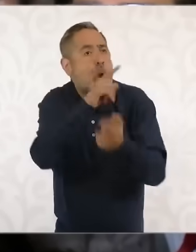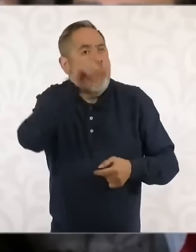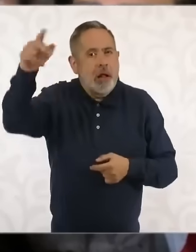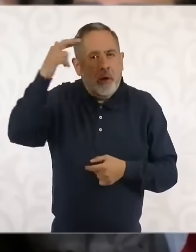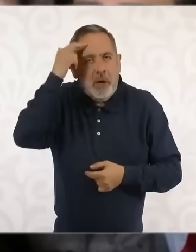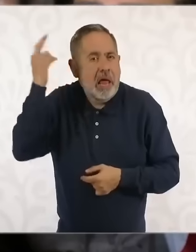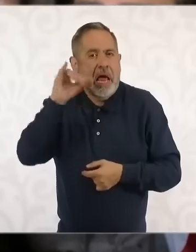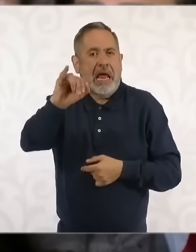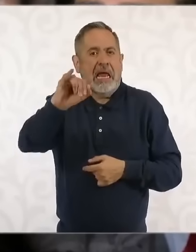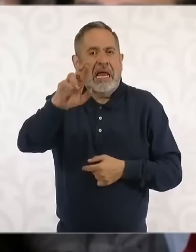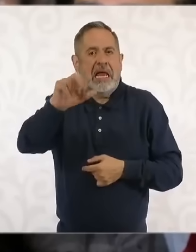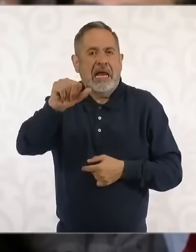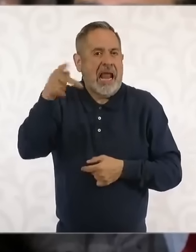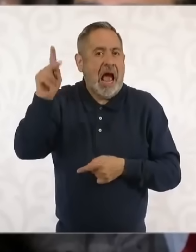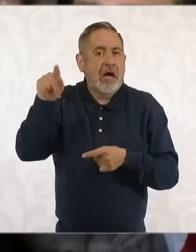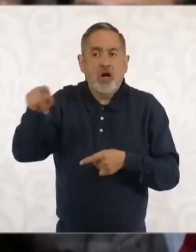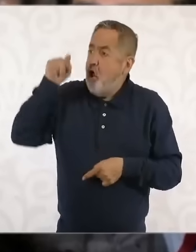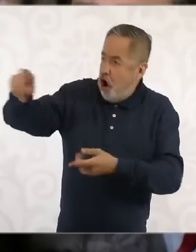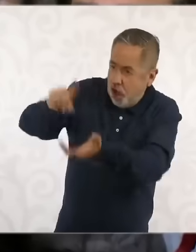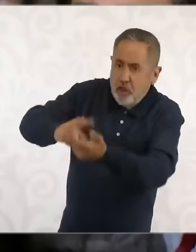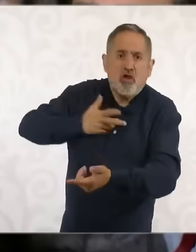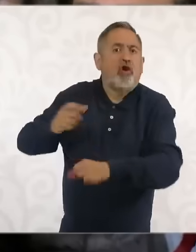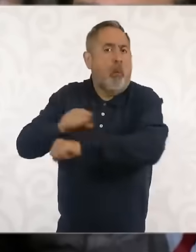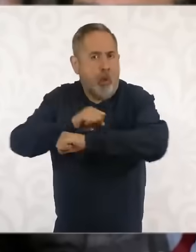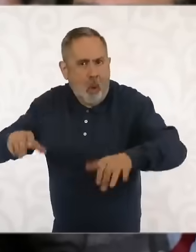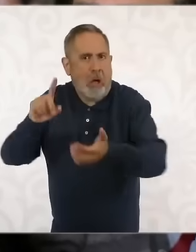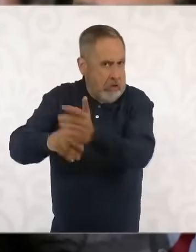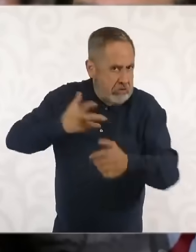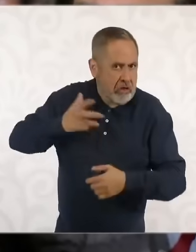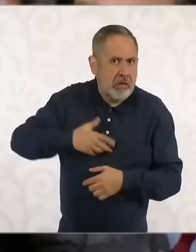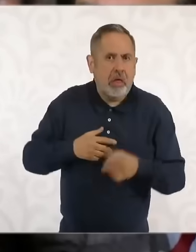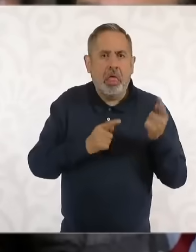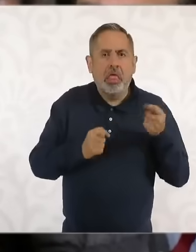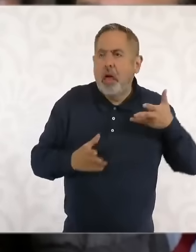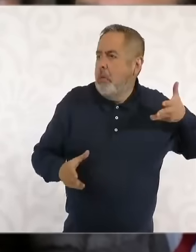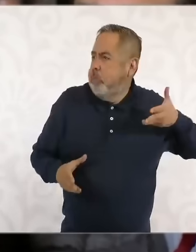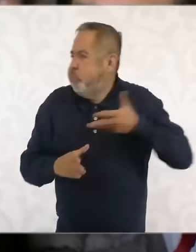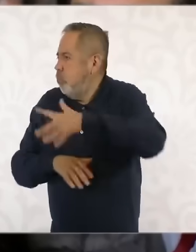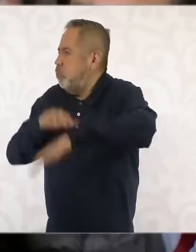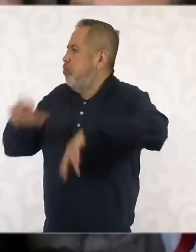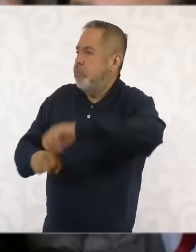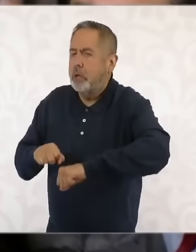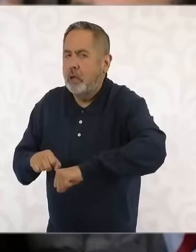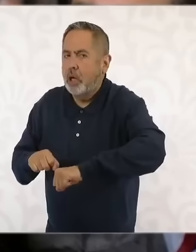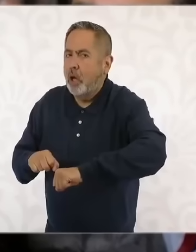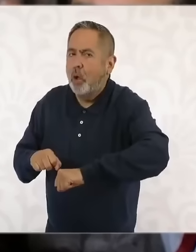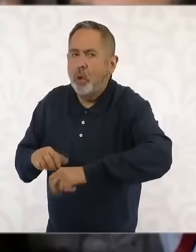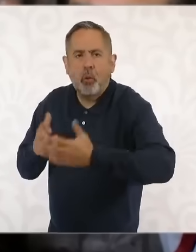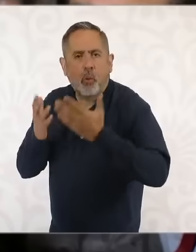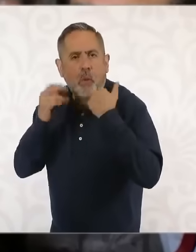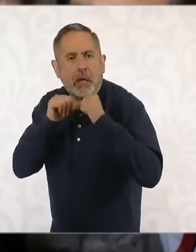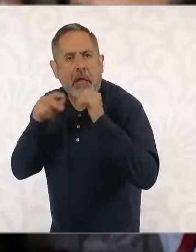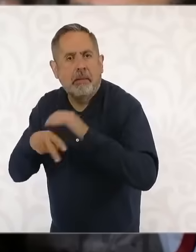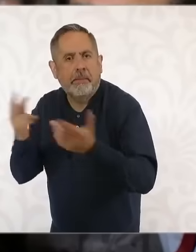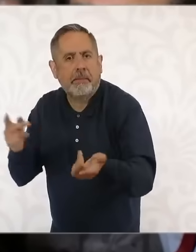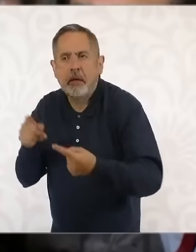de destrucción masiva, lo cual era una falsedad, justificando la invasión en Medio Oriente, en Afganistán,